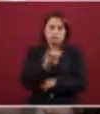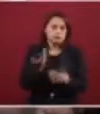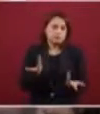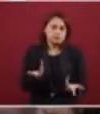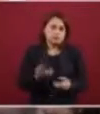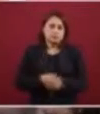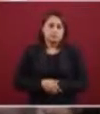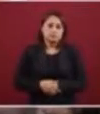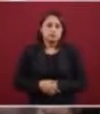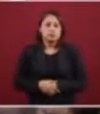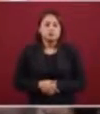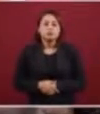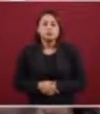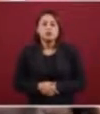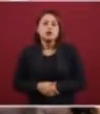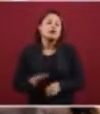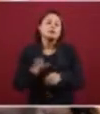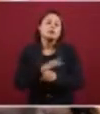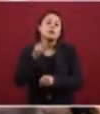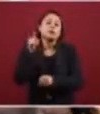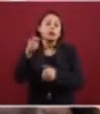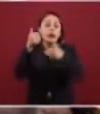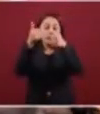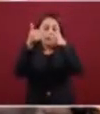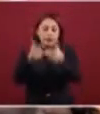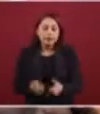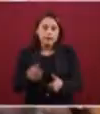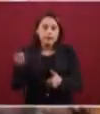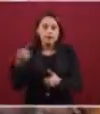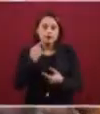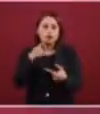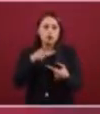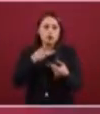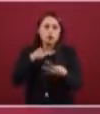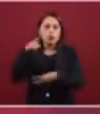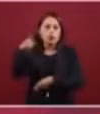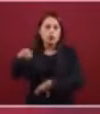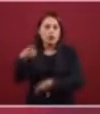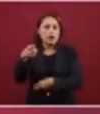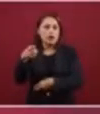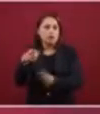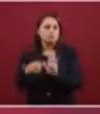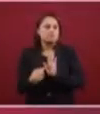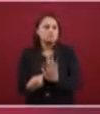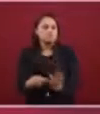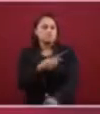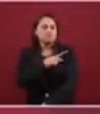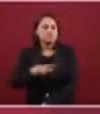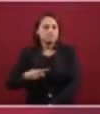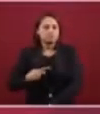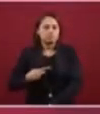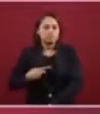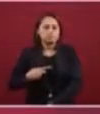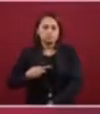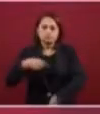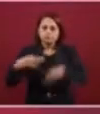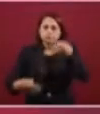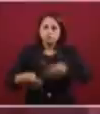respondiera por estas acusaciones y por estas investigaciones, pero pues el señor ya no va.